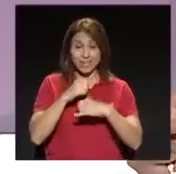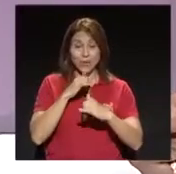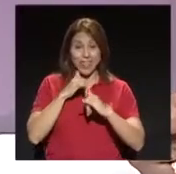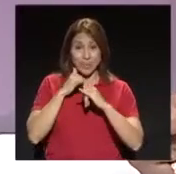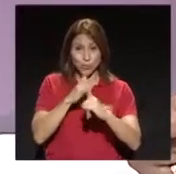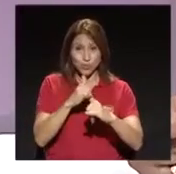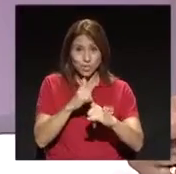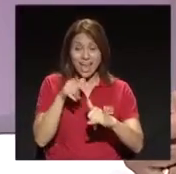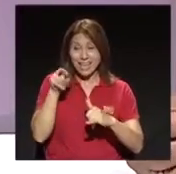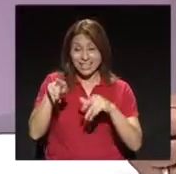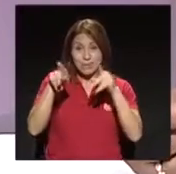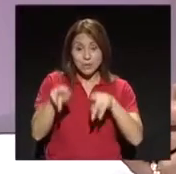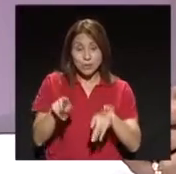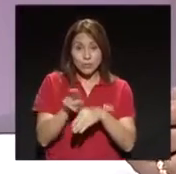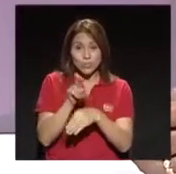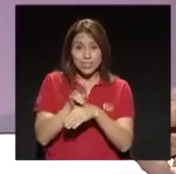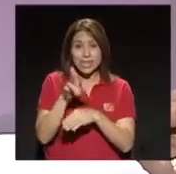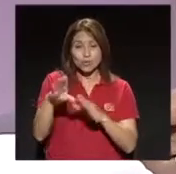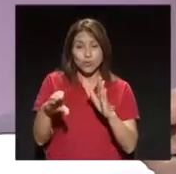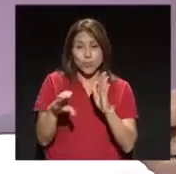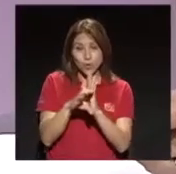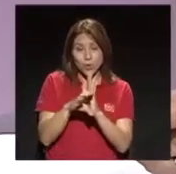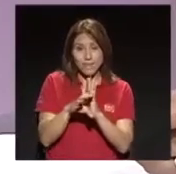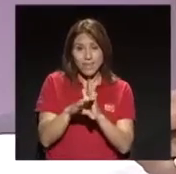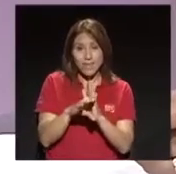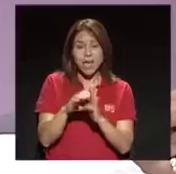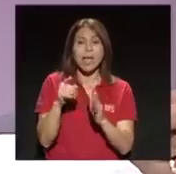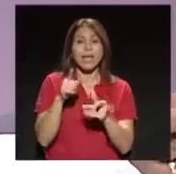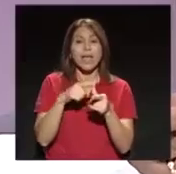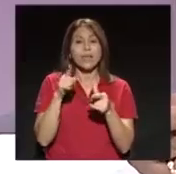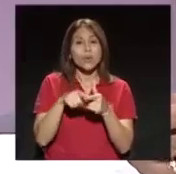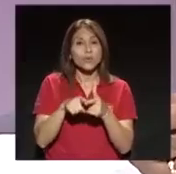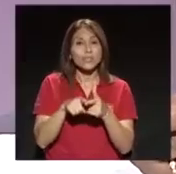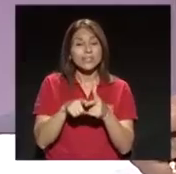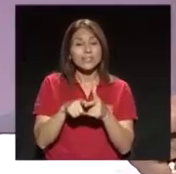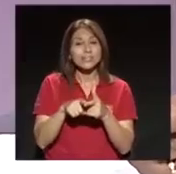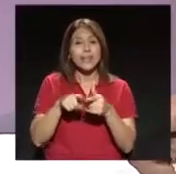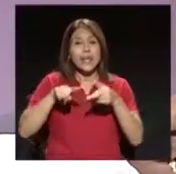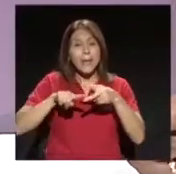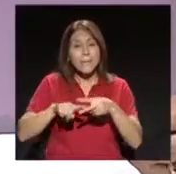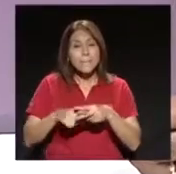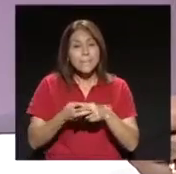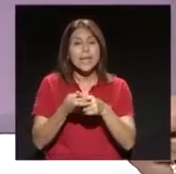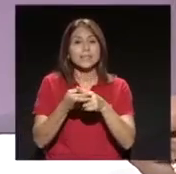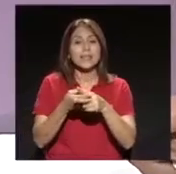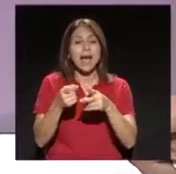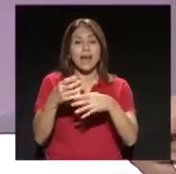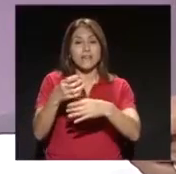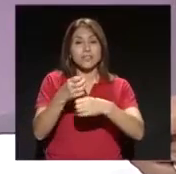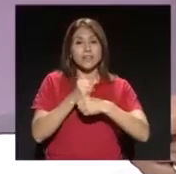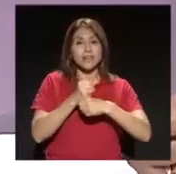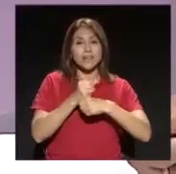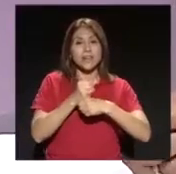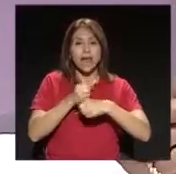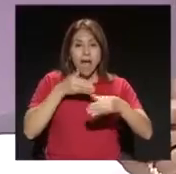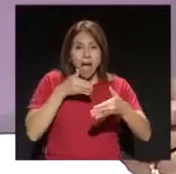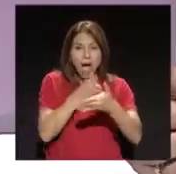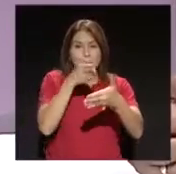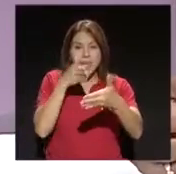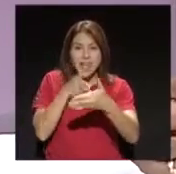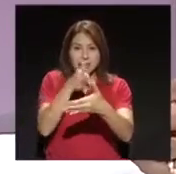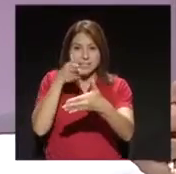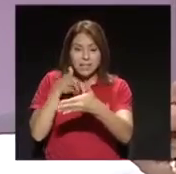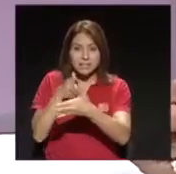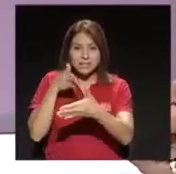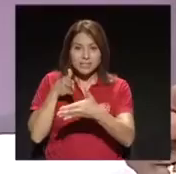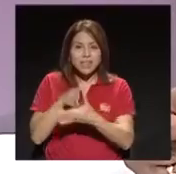están utilizando para otro fin y demás, pues entonces empieza a recibir de vuelta amenazas de los y las administradoras,